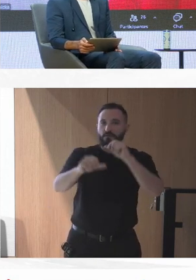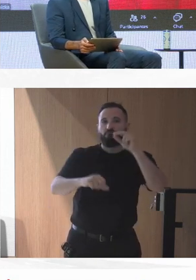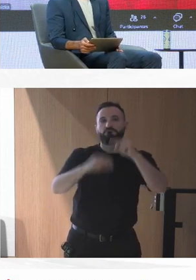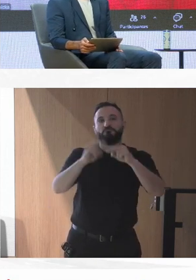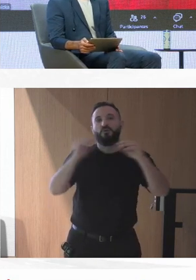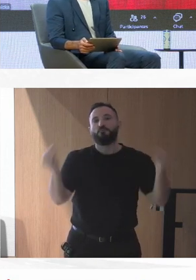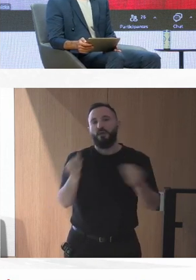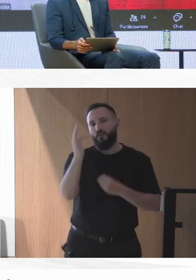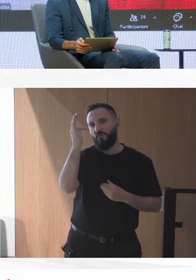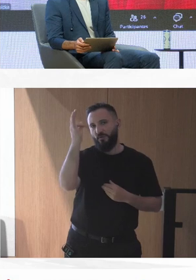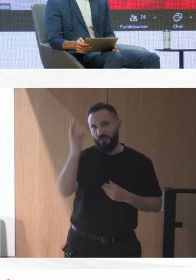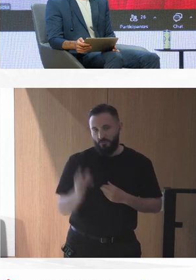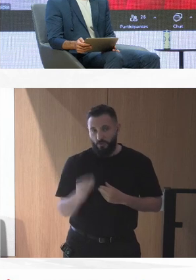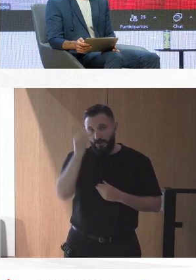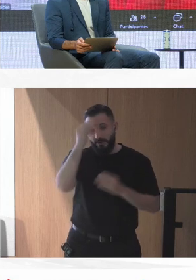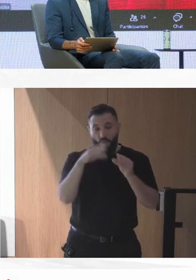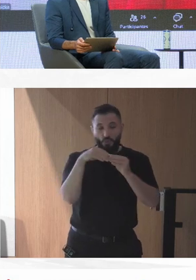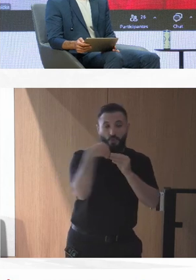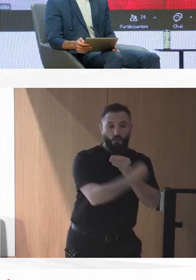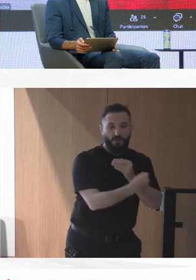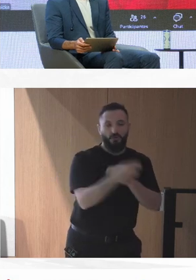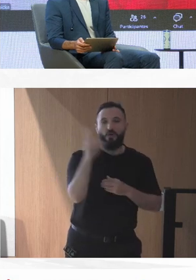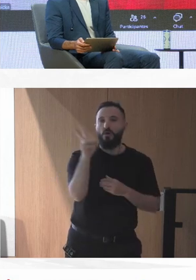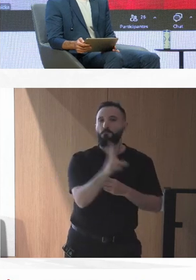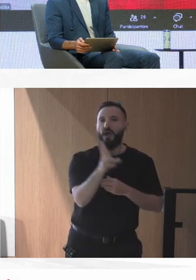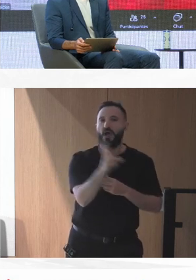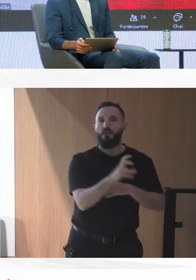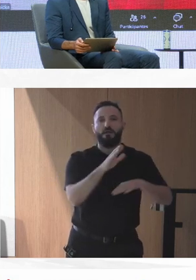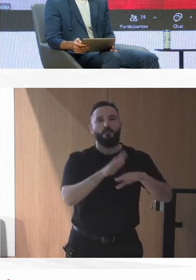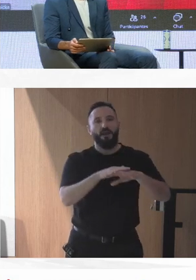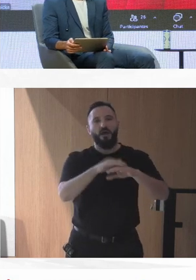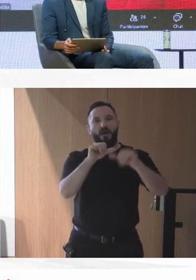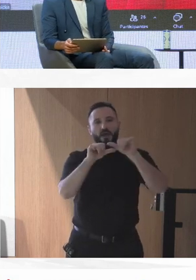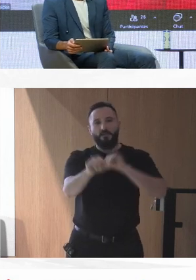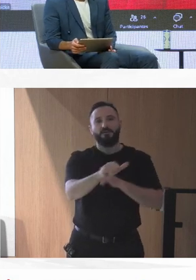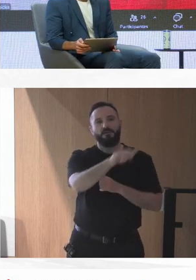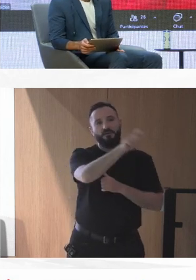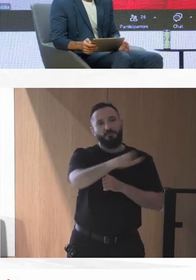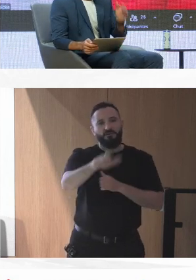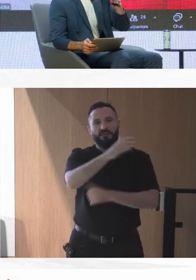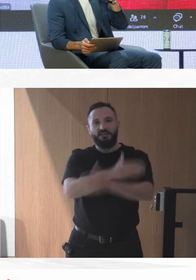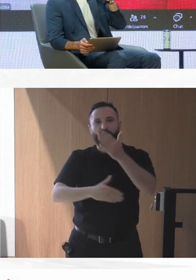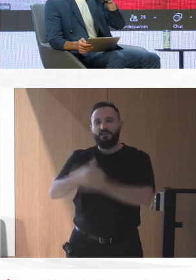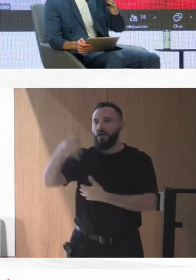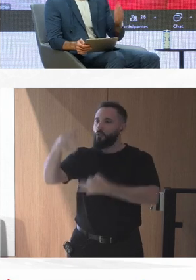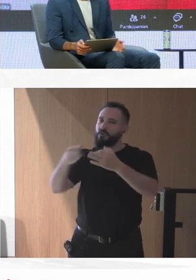pero creemos que estos documentos pueden ser útiles para conseguir facilitar el acceso a la justicia para personas con